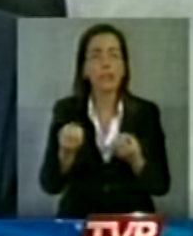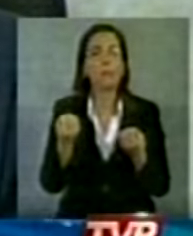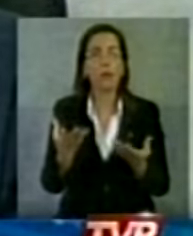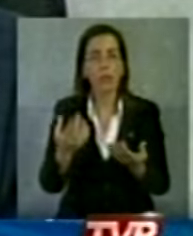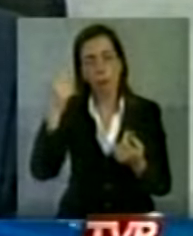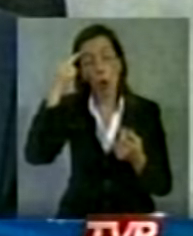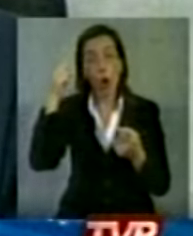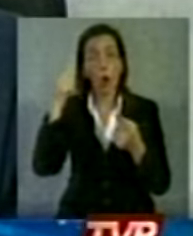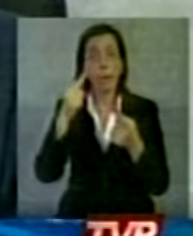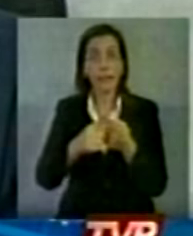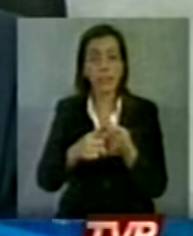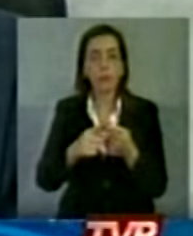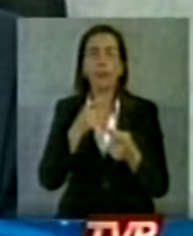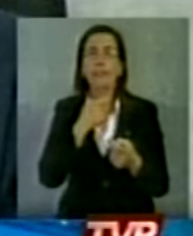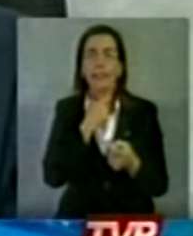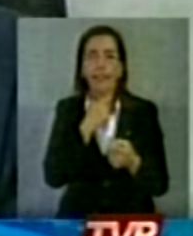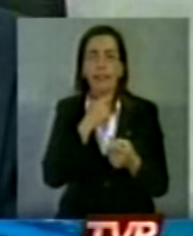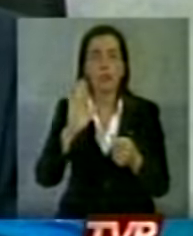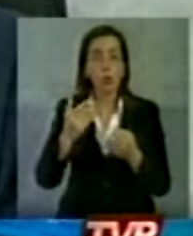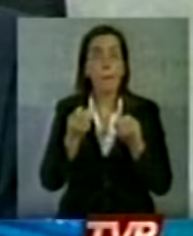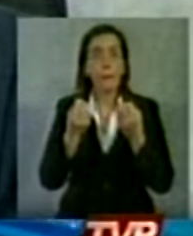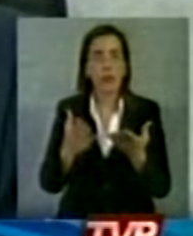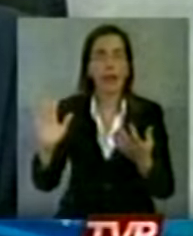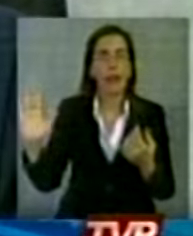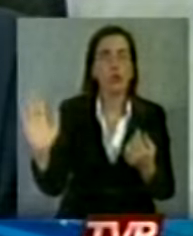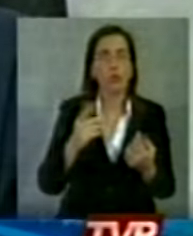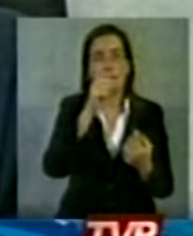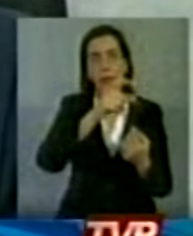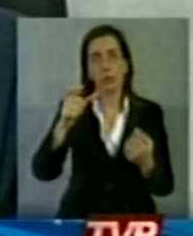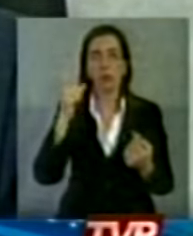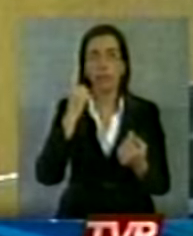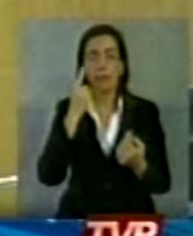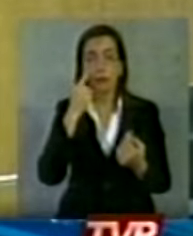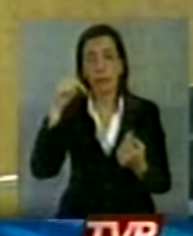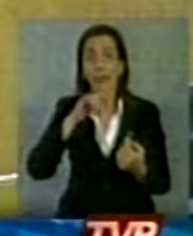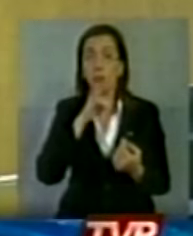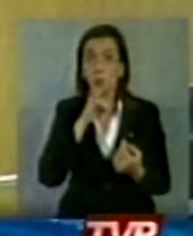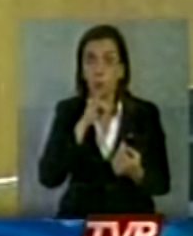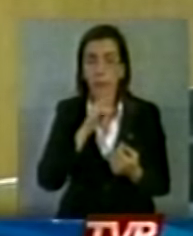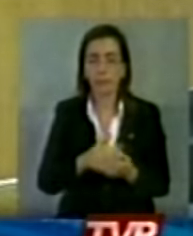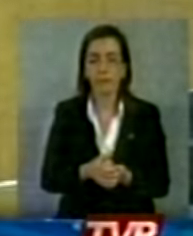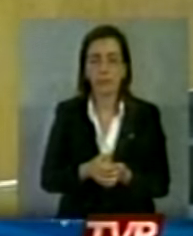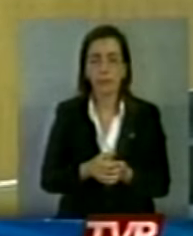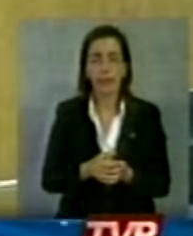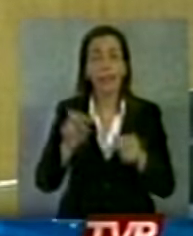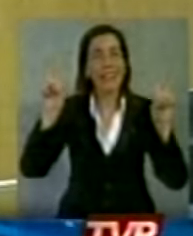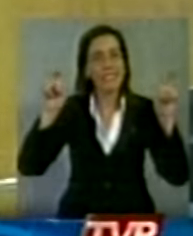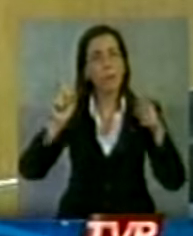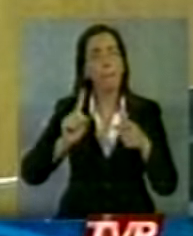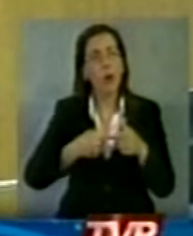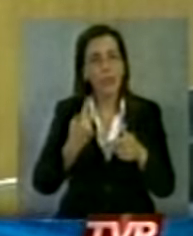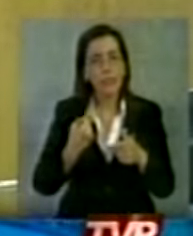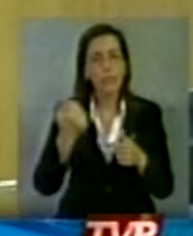superior debe propender al bien común de toda la sociedad tucumana. Esta dimensión política de su